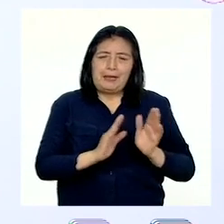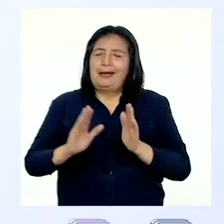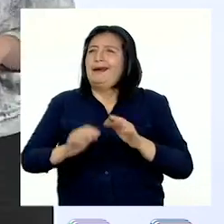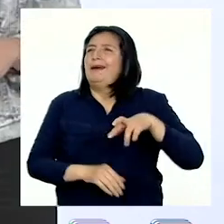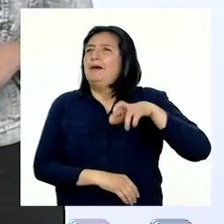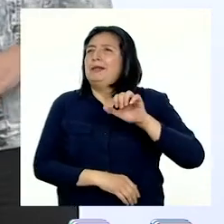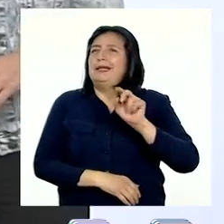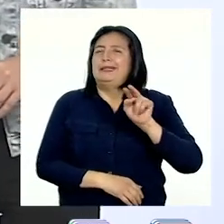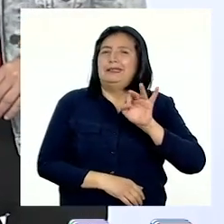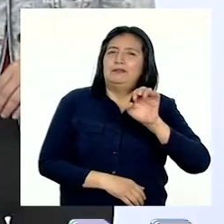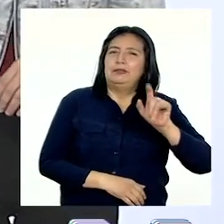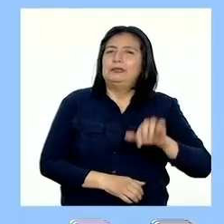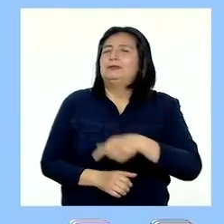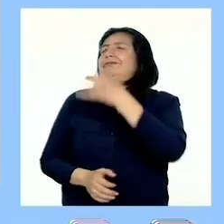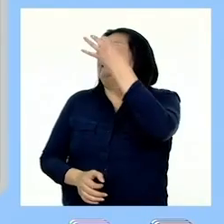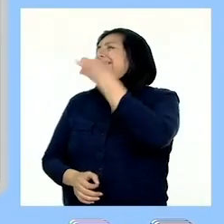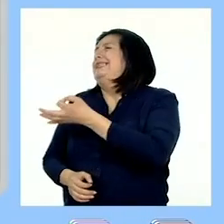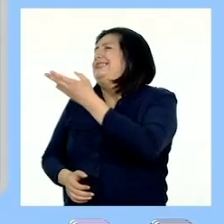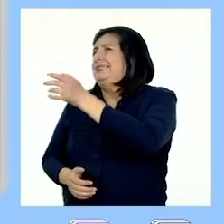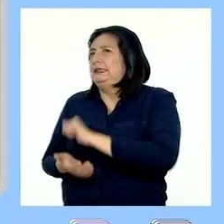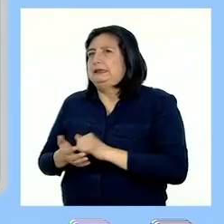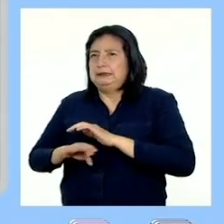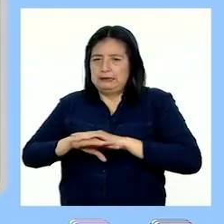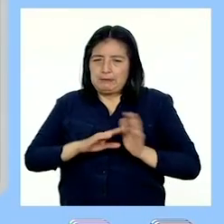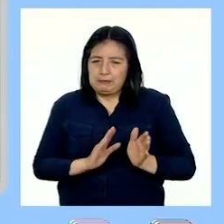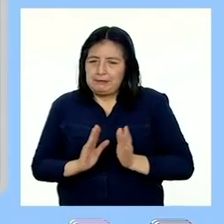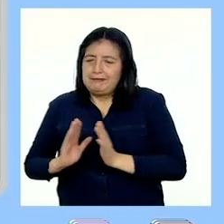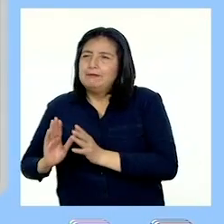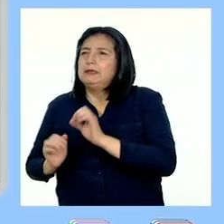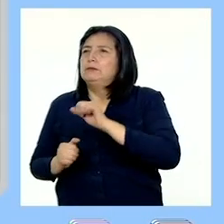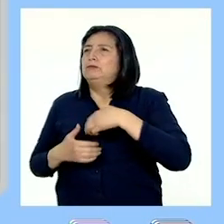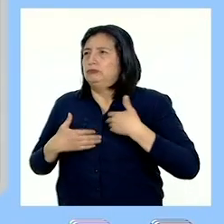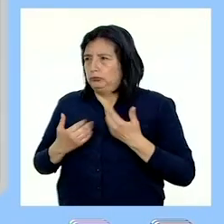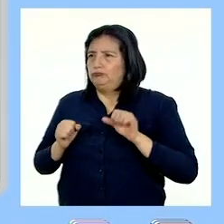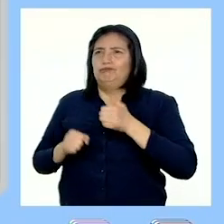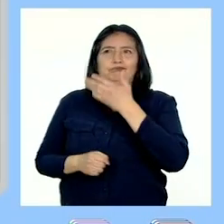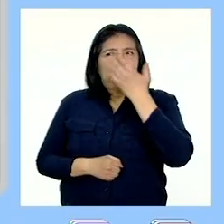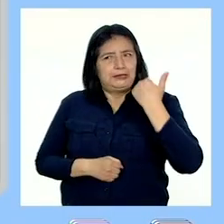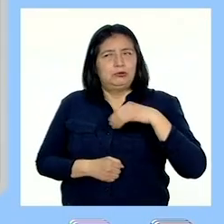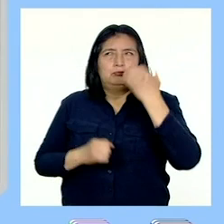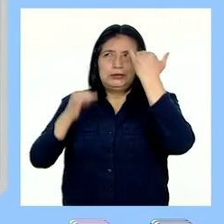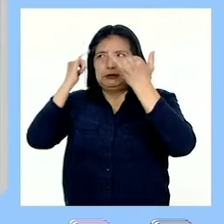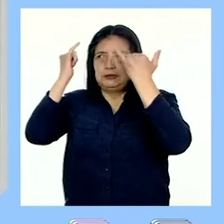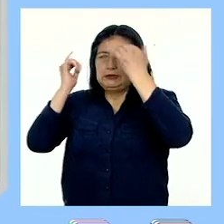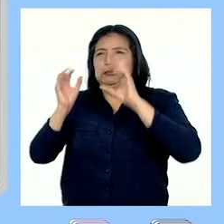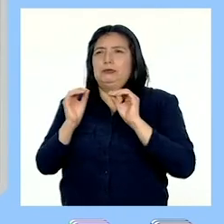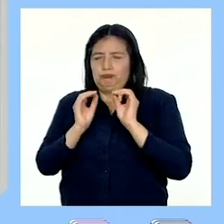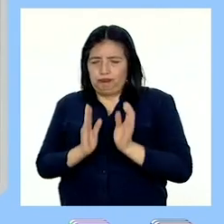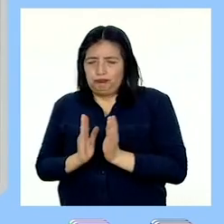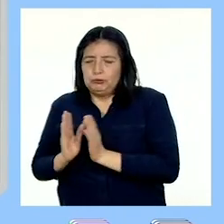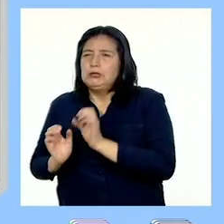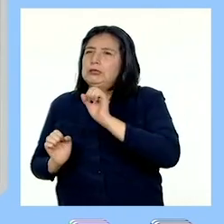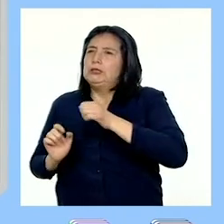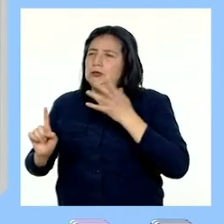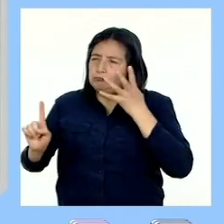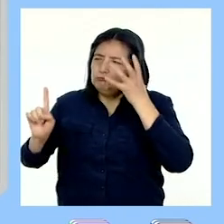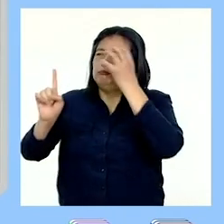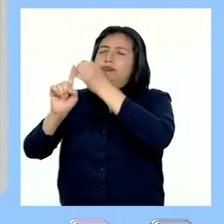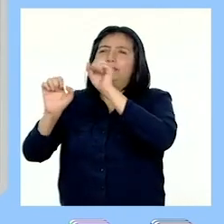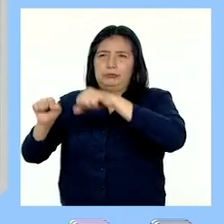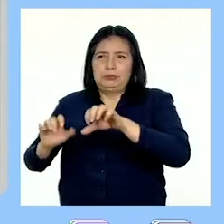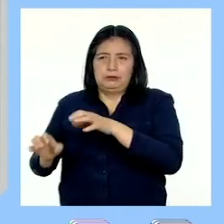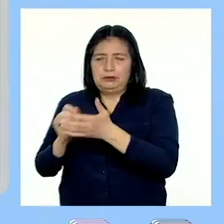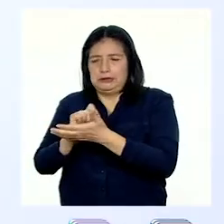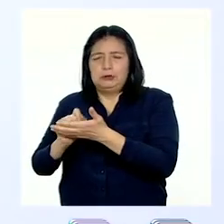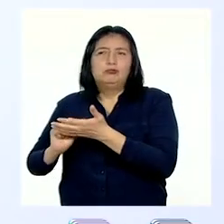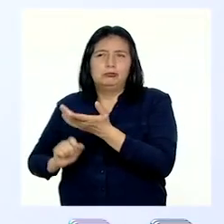planificación. Cierto. Si planificamos, podremos organizar mejor nuestras ideas y asegurarnos de cumplir el propósito de